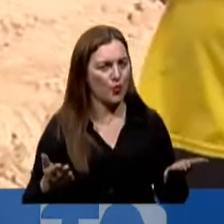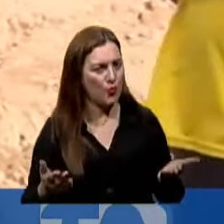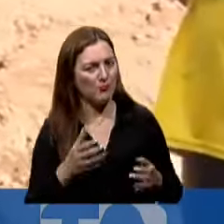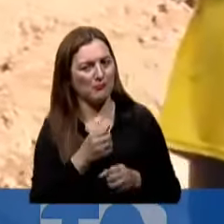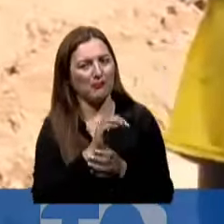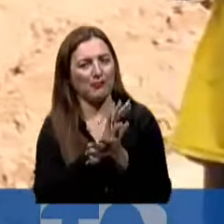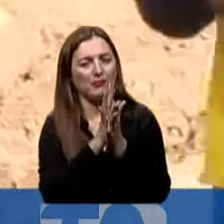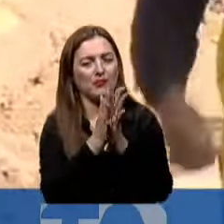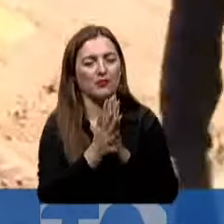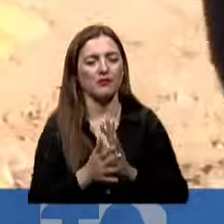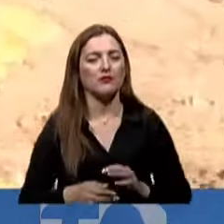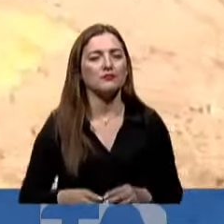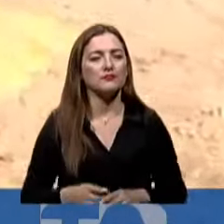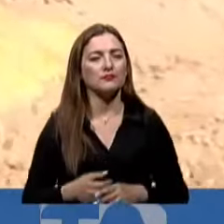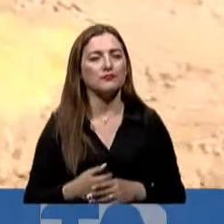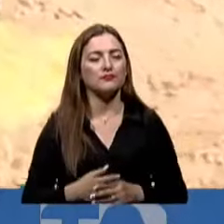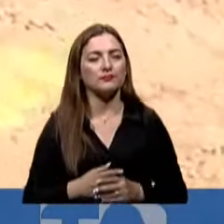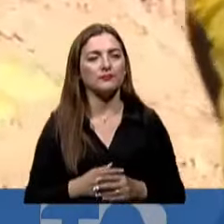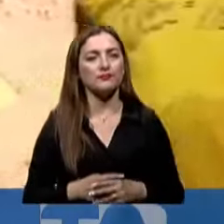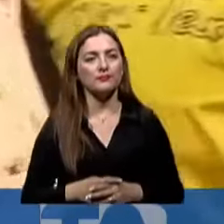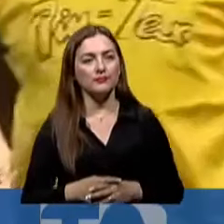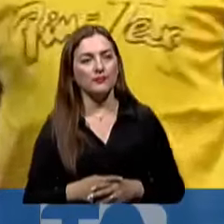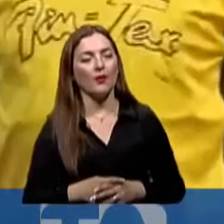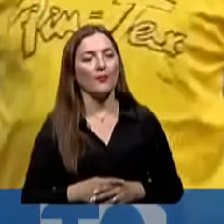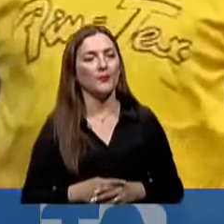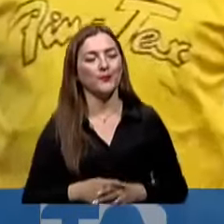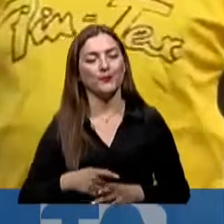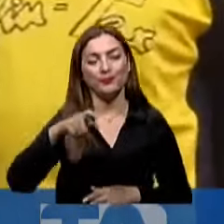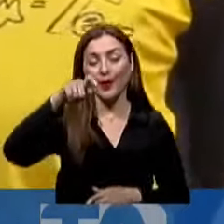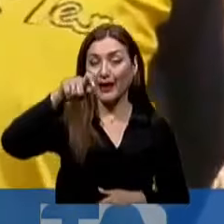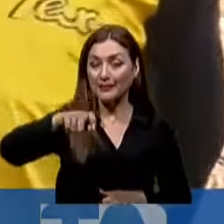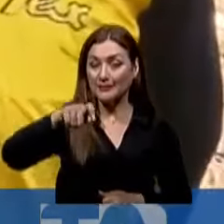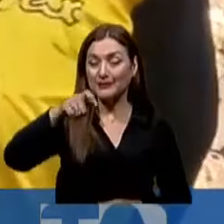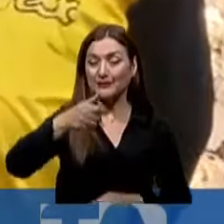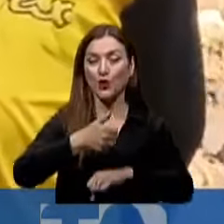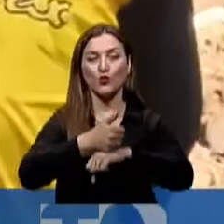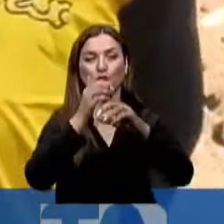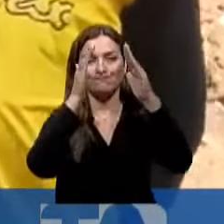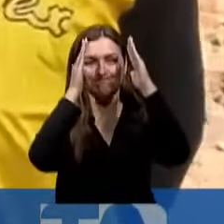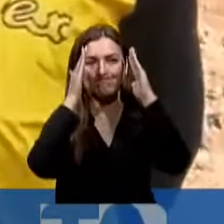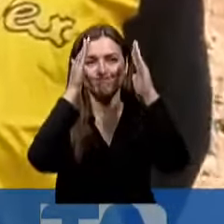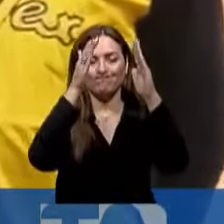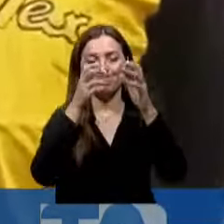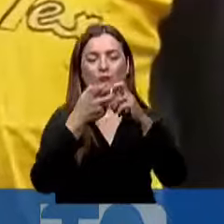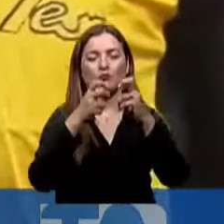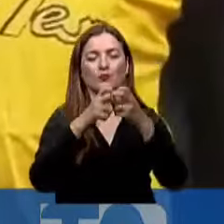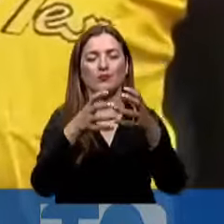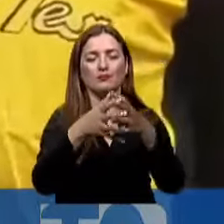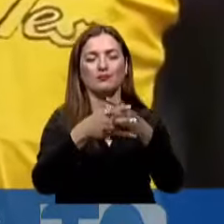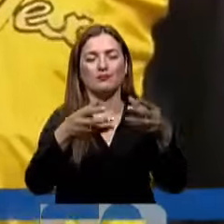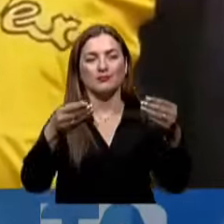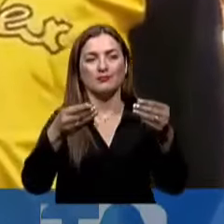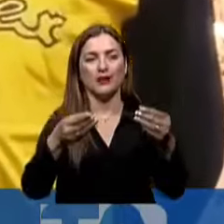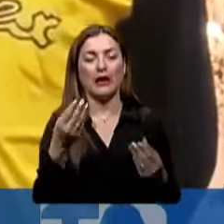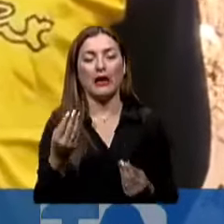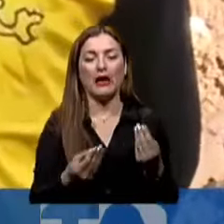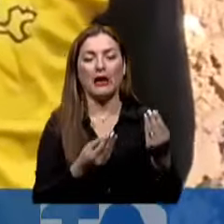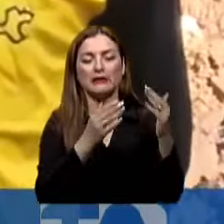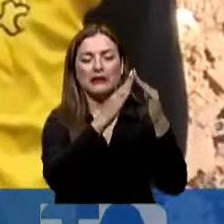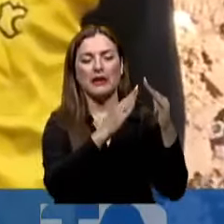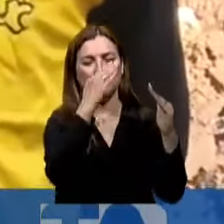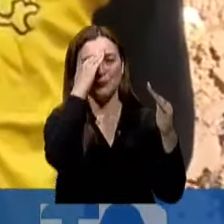inseguridad en este sector y en otros sectores es necesario que las autoridades tomen cartas en el asunto y vean qué van a hac con